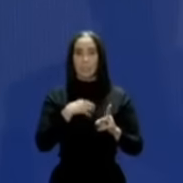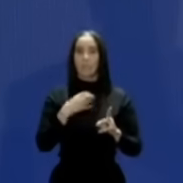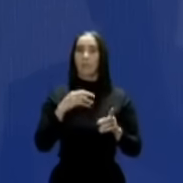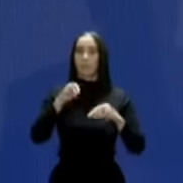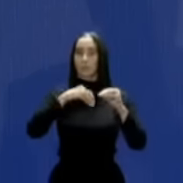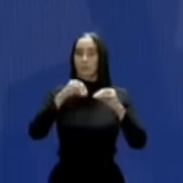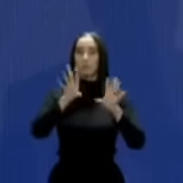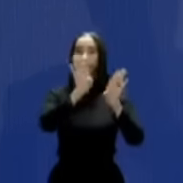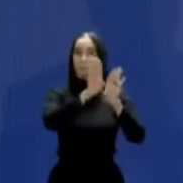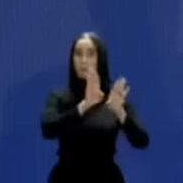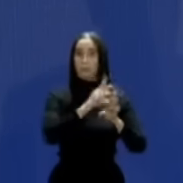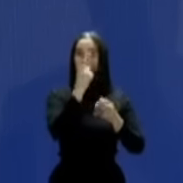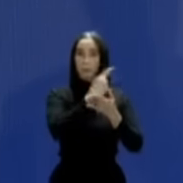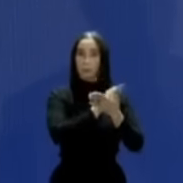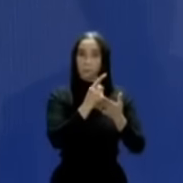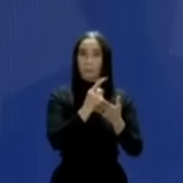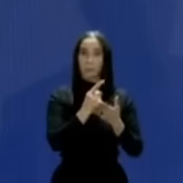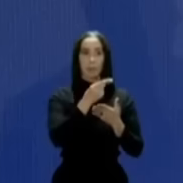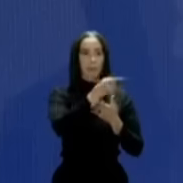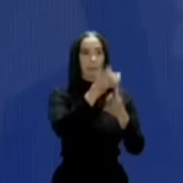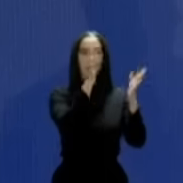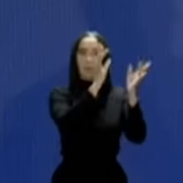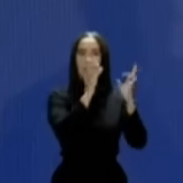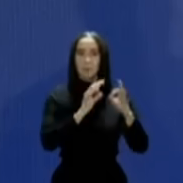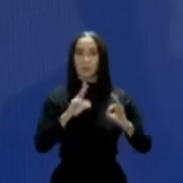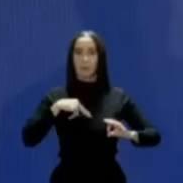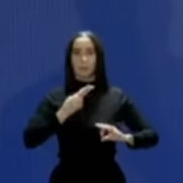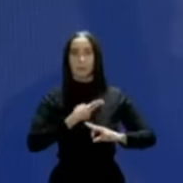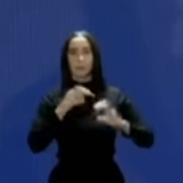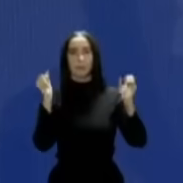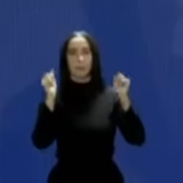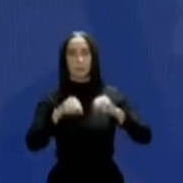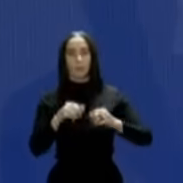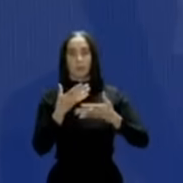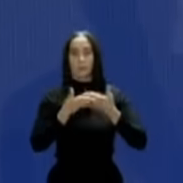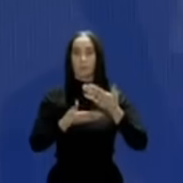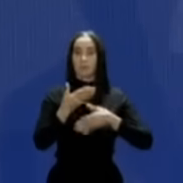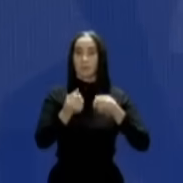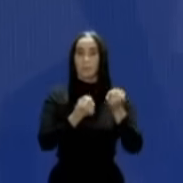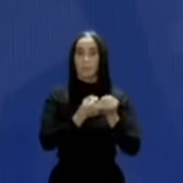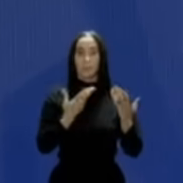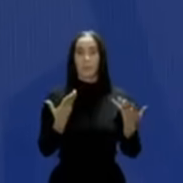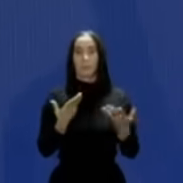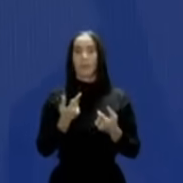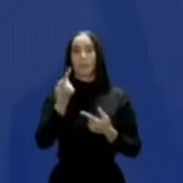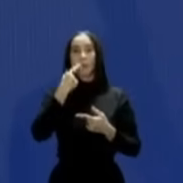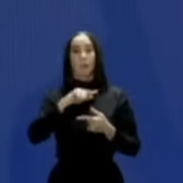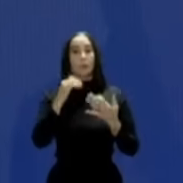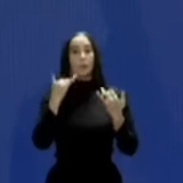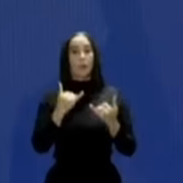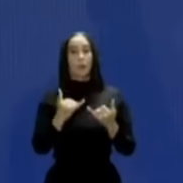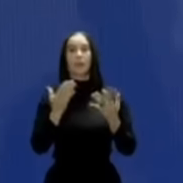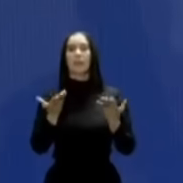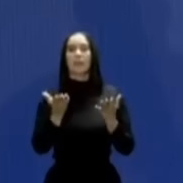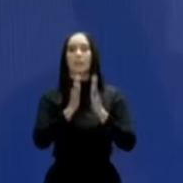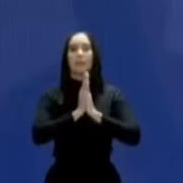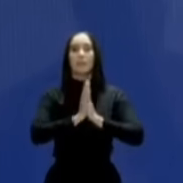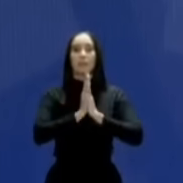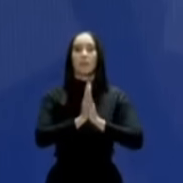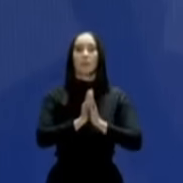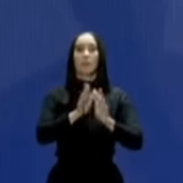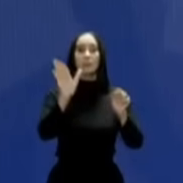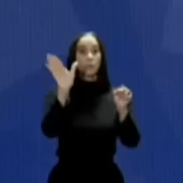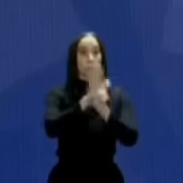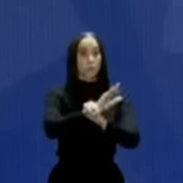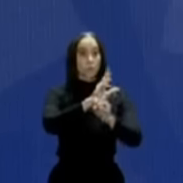una semana. Pero así era la manera, y nosotros cooperar. Lo único que nosotros estamos pidiendo es que se cumpla con